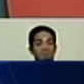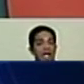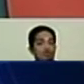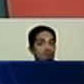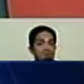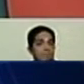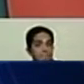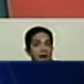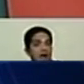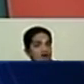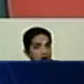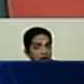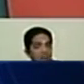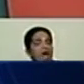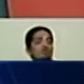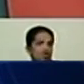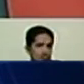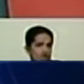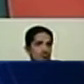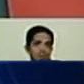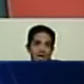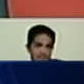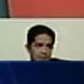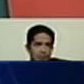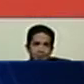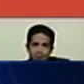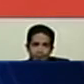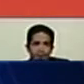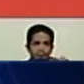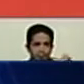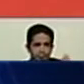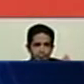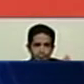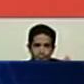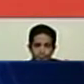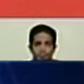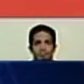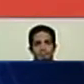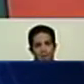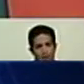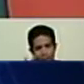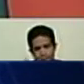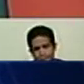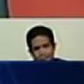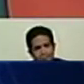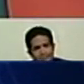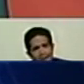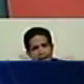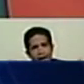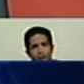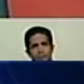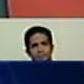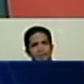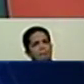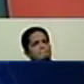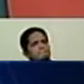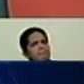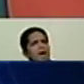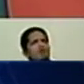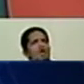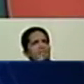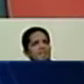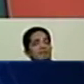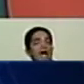continuado cumpliendo los protocolos previstos para este tipo de casos. Por ahí está muy claro, donde la embarcación refiere que se